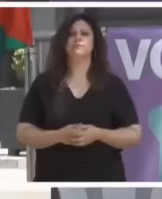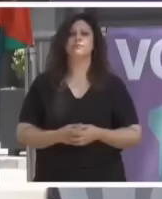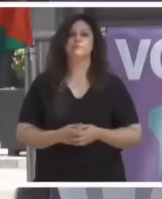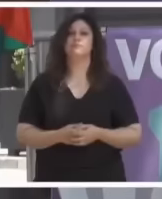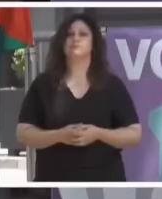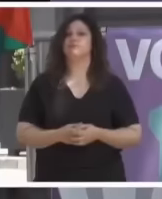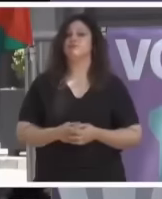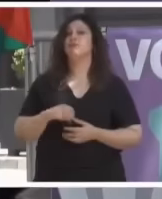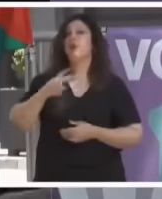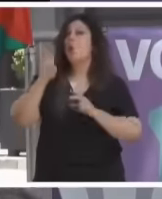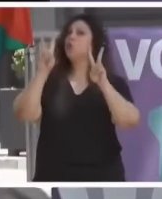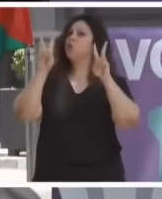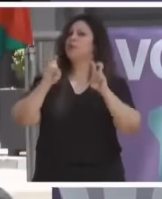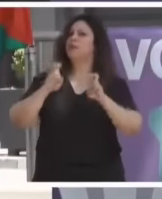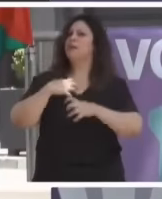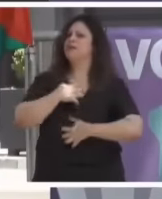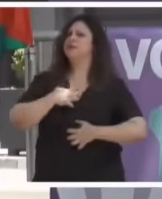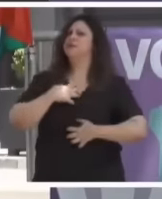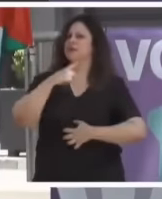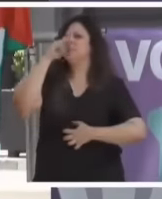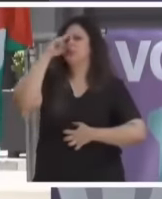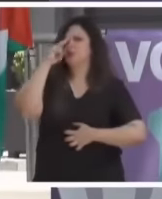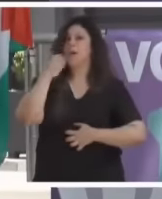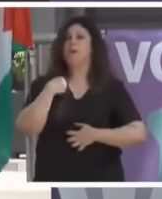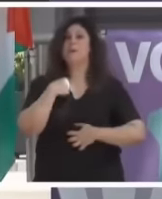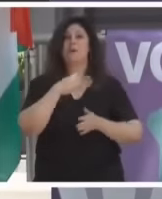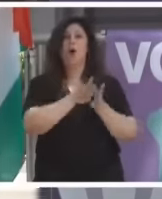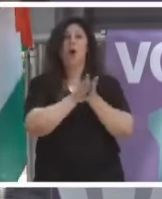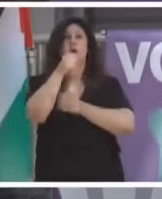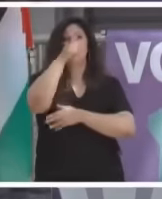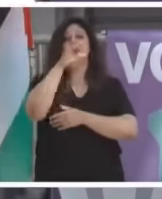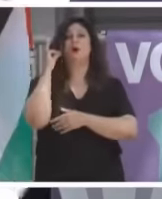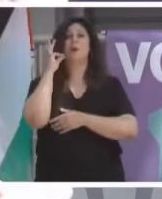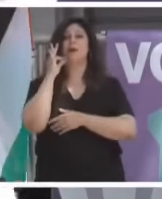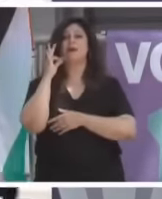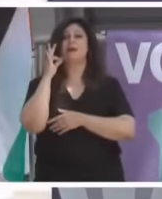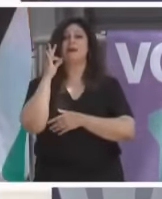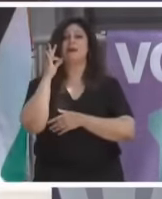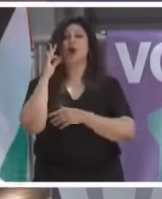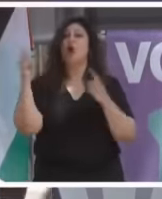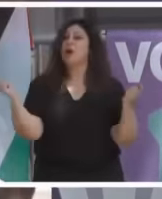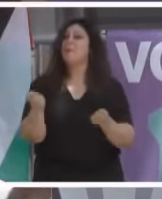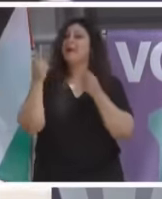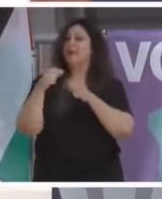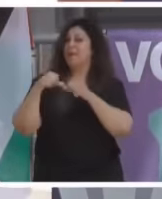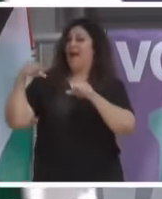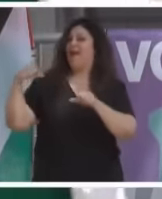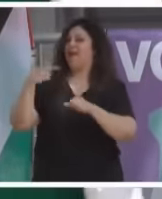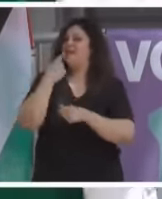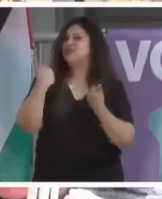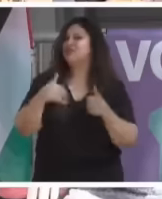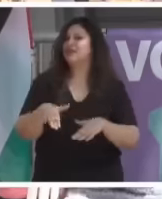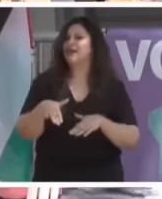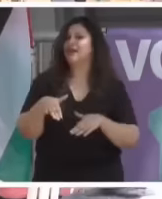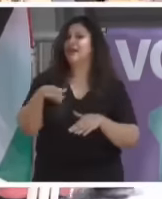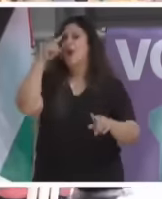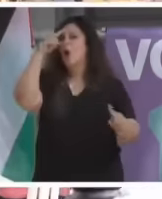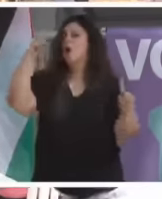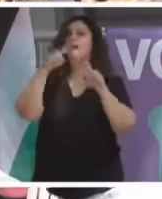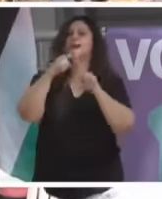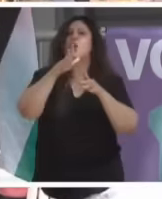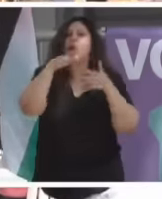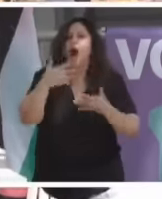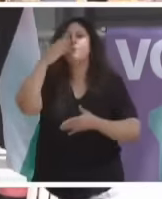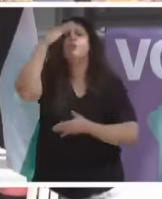otra de las cuestiones muy preocupantes, y lo han dicho mis compañeras y compañeros a lo largo de toda la campaña, la tarea principal que tenemos